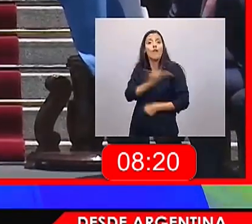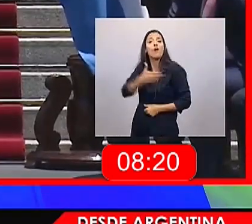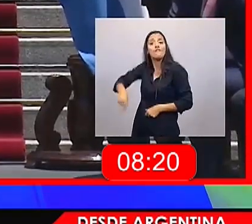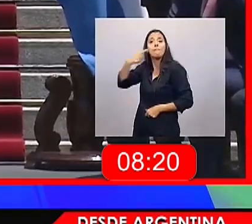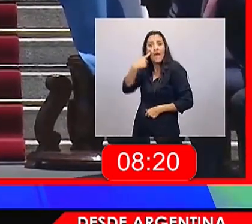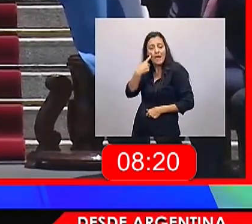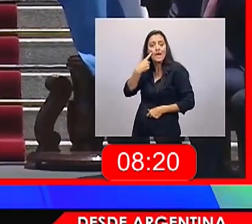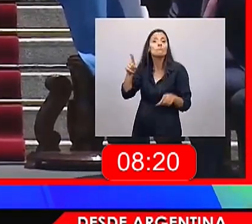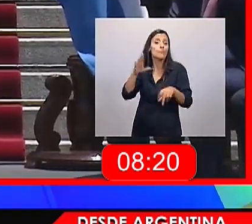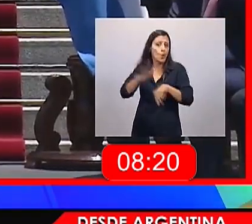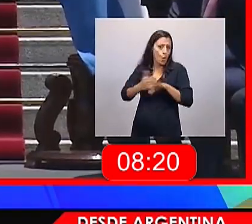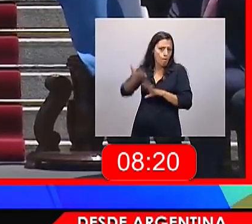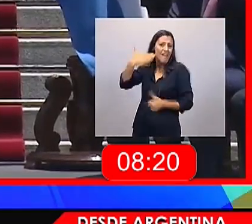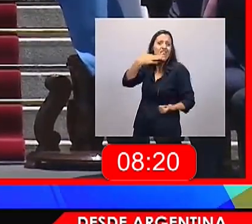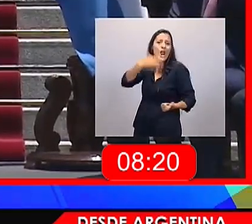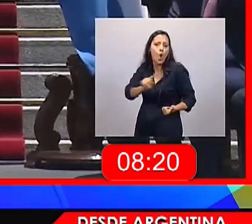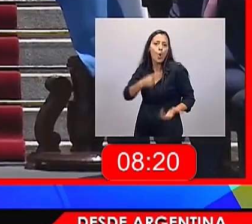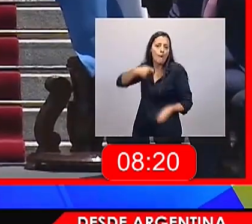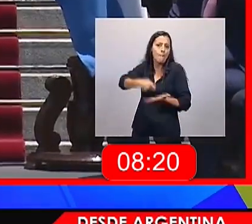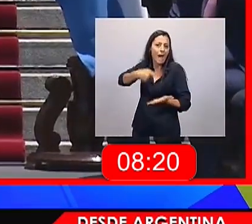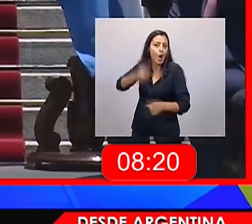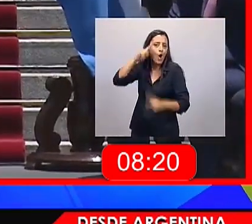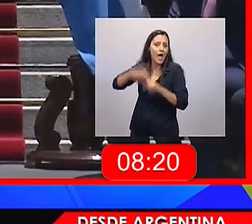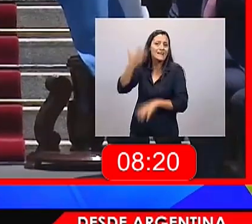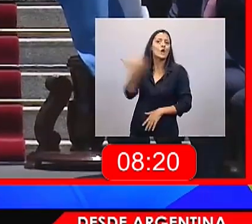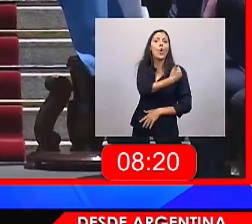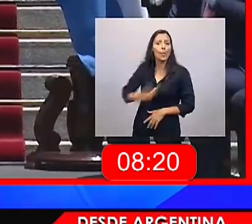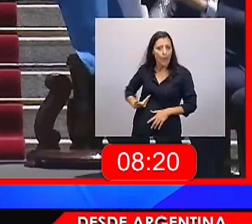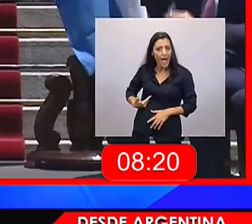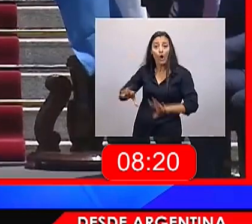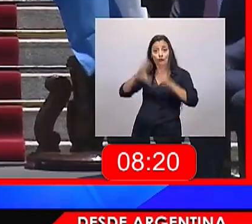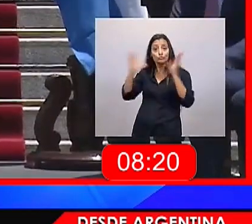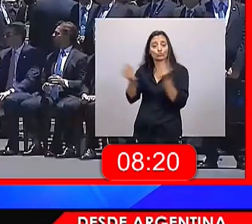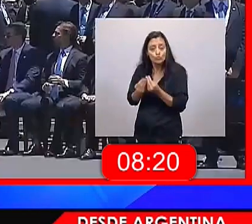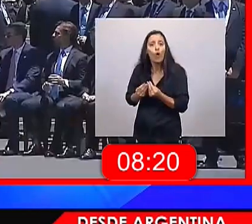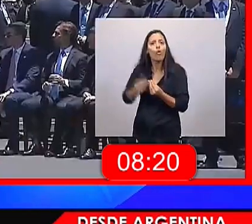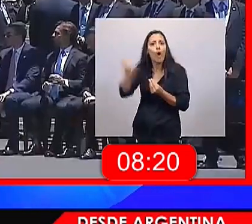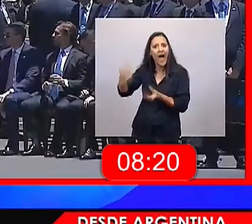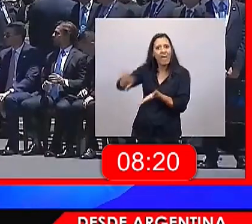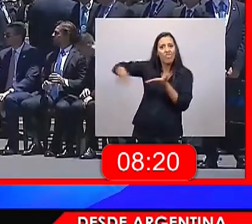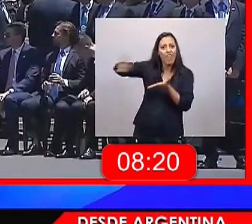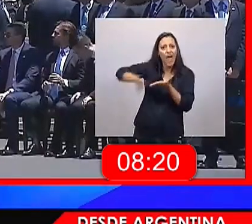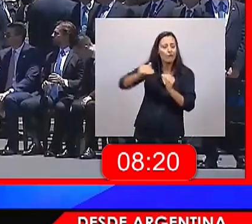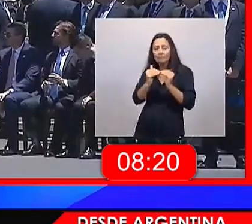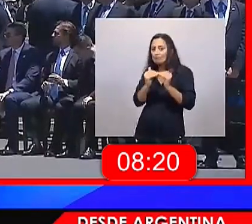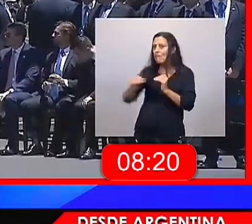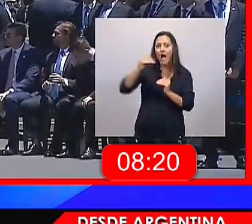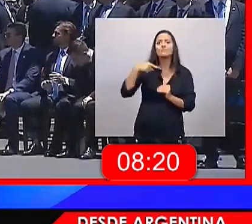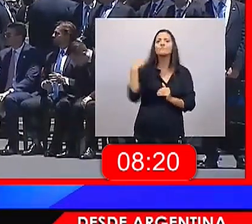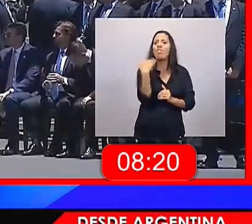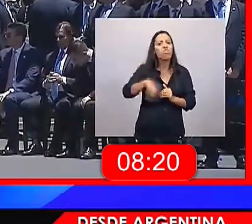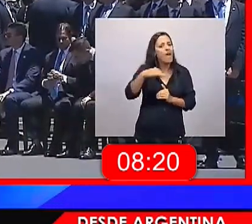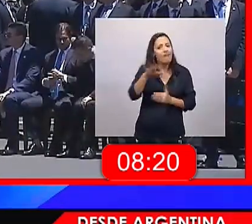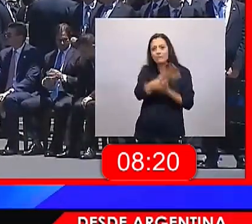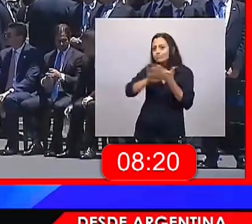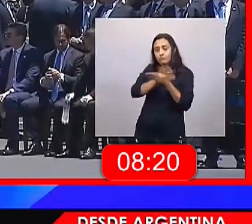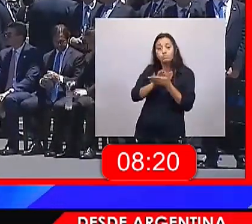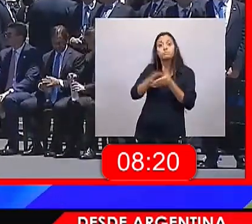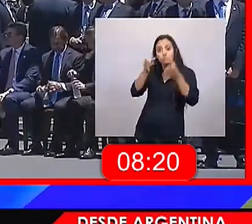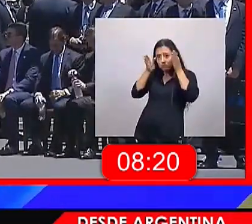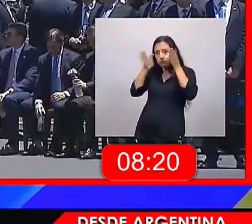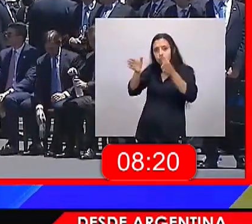sino que en realidad, digamos, ya todo el mundo sabe que era la jefa de campaña, la persona, como tú dices, de mayor confianza,